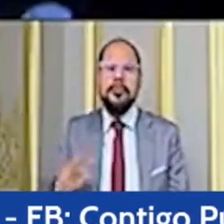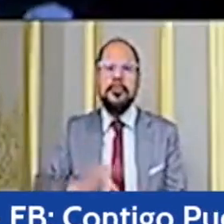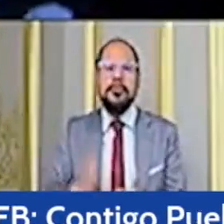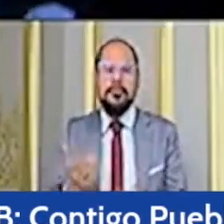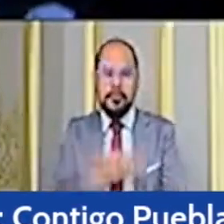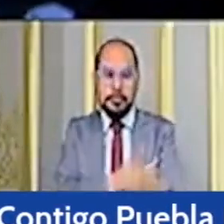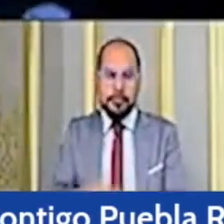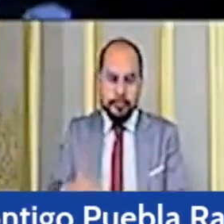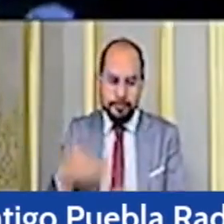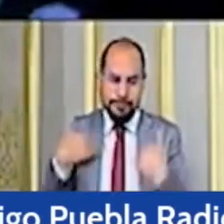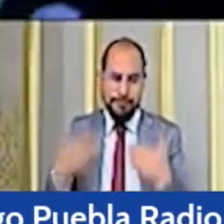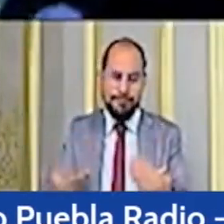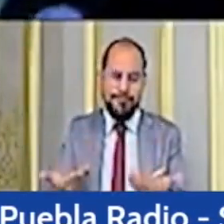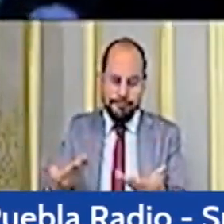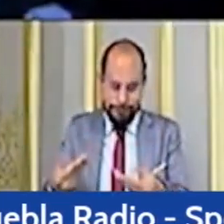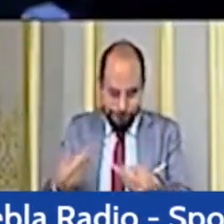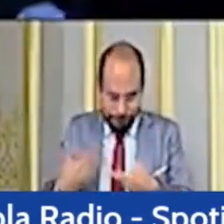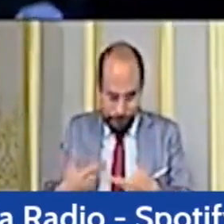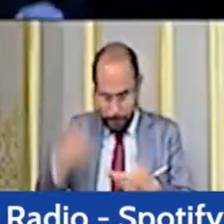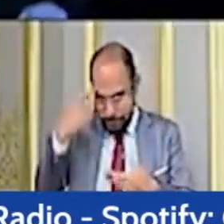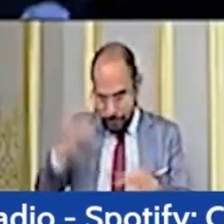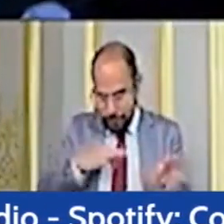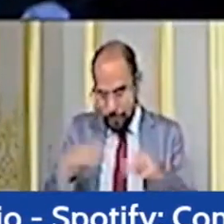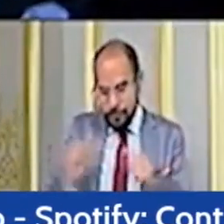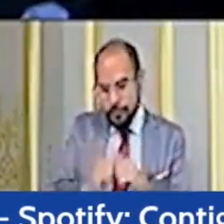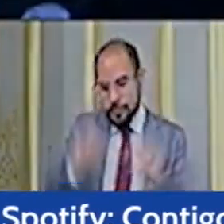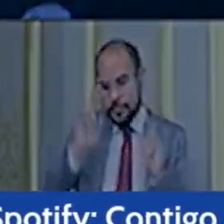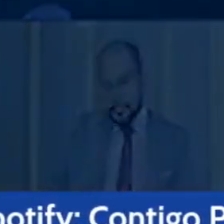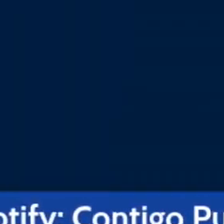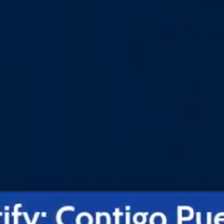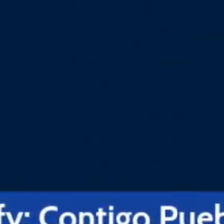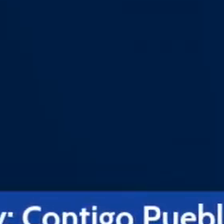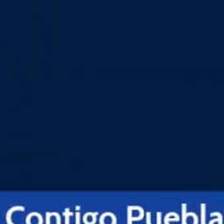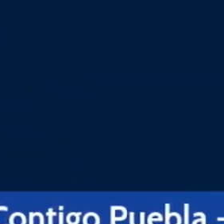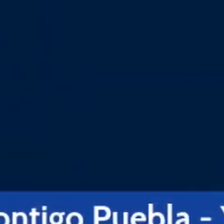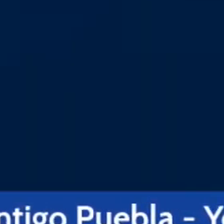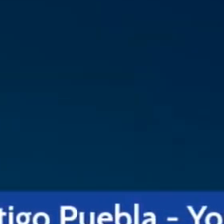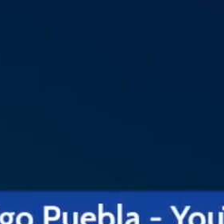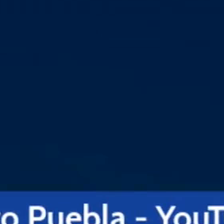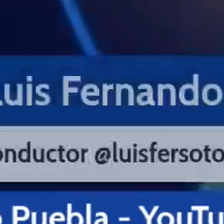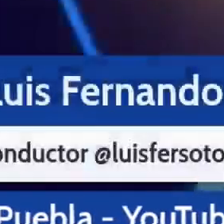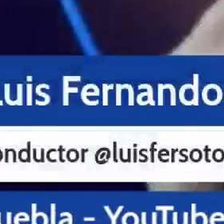confianza depositada para trabajar siempre con respeto en esta ley.